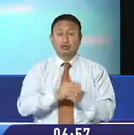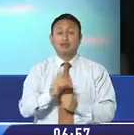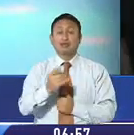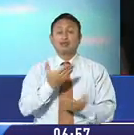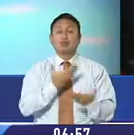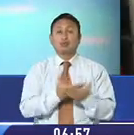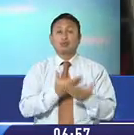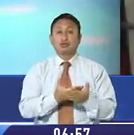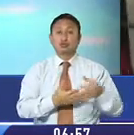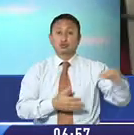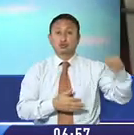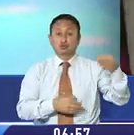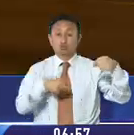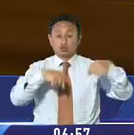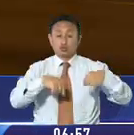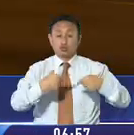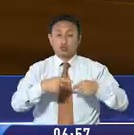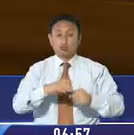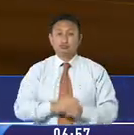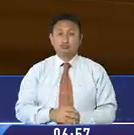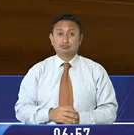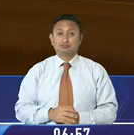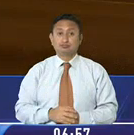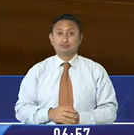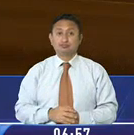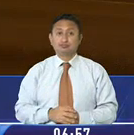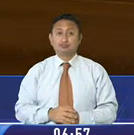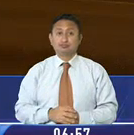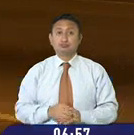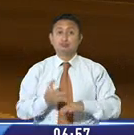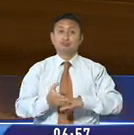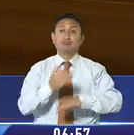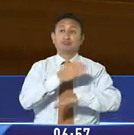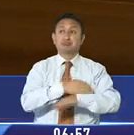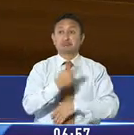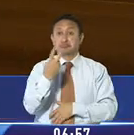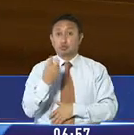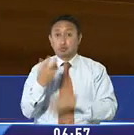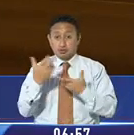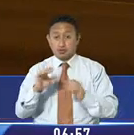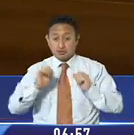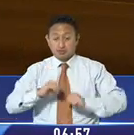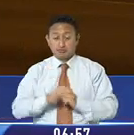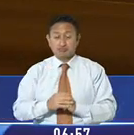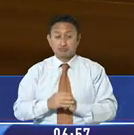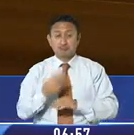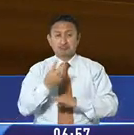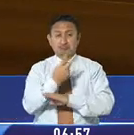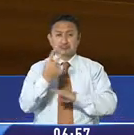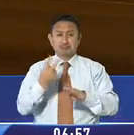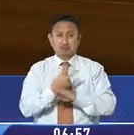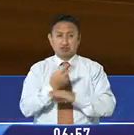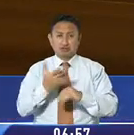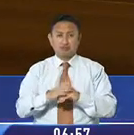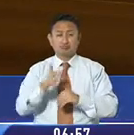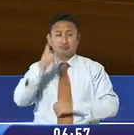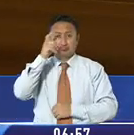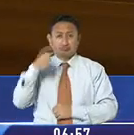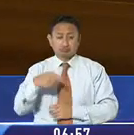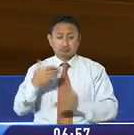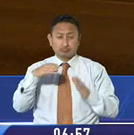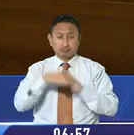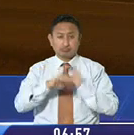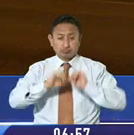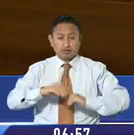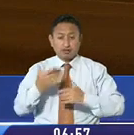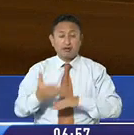documental, física y digital. El allanamiento finalizó antes de la medianoche y después de varias horas, donde la Fiscalía intervino tras haber recibido